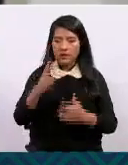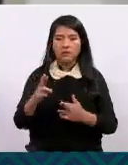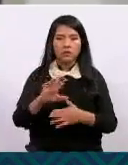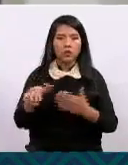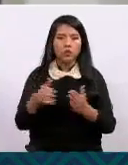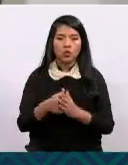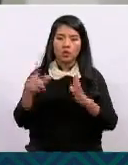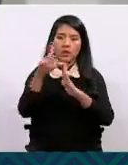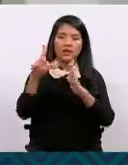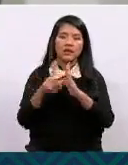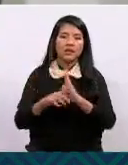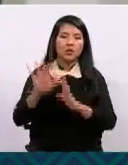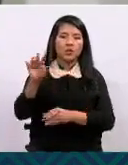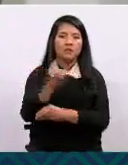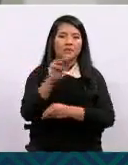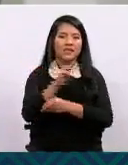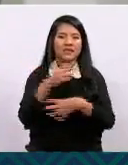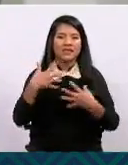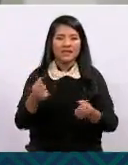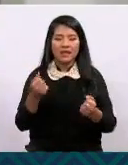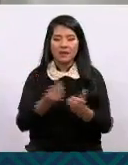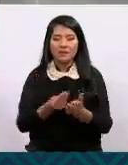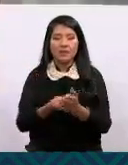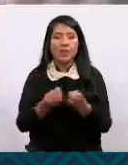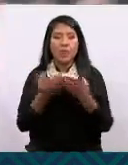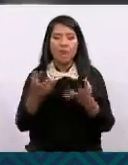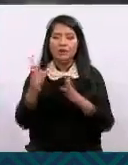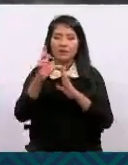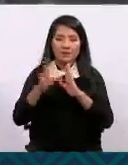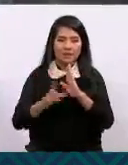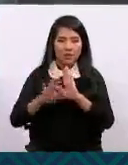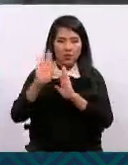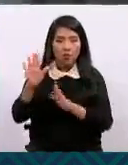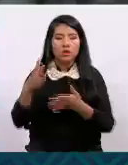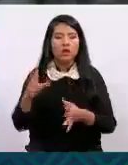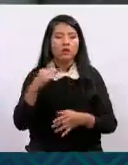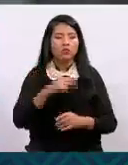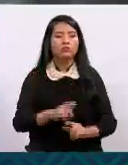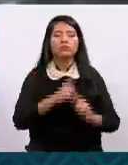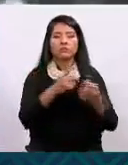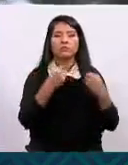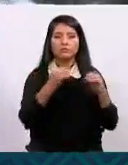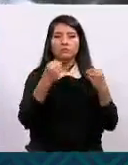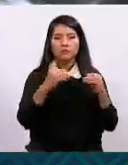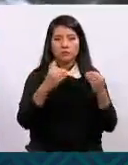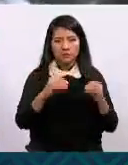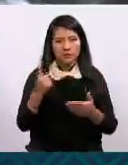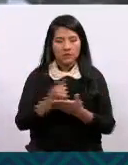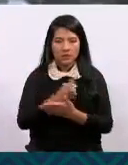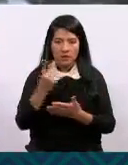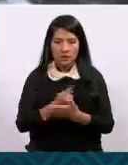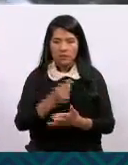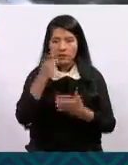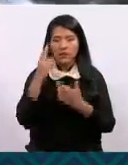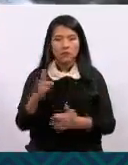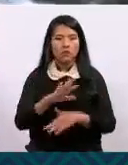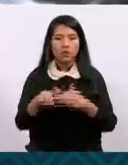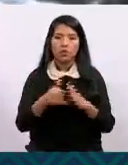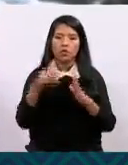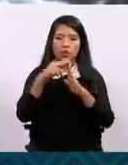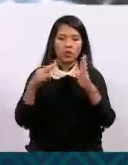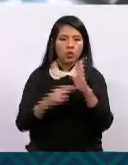lista del Ministerio de Salud que se hace la entrega de subsidio dentro del supermercado, respetando aquello, respetando las